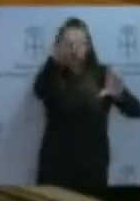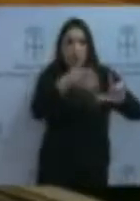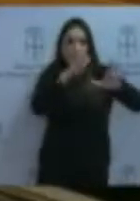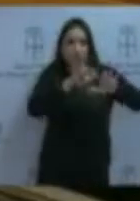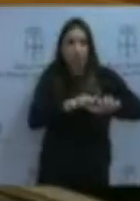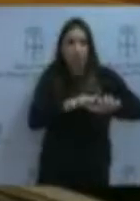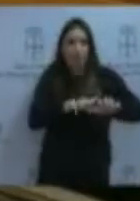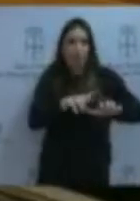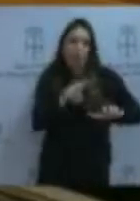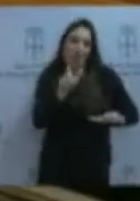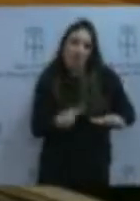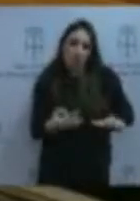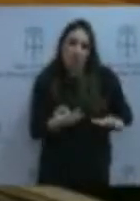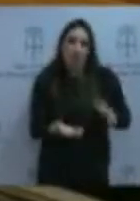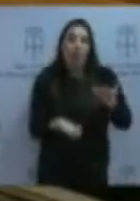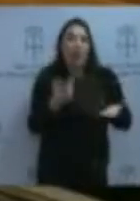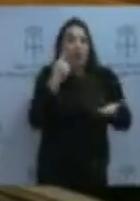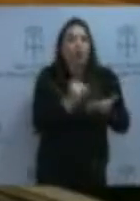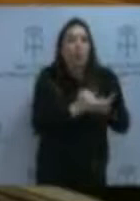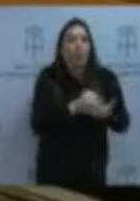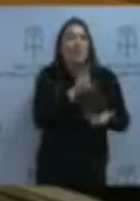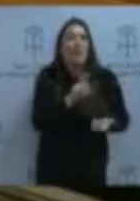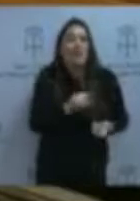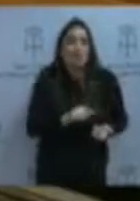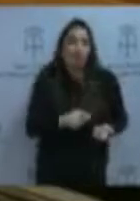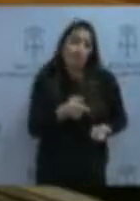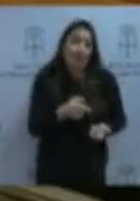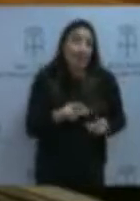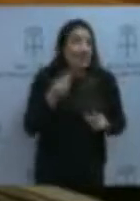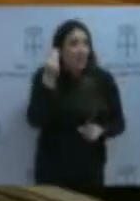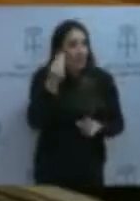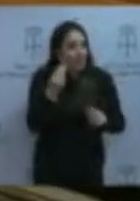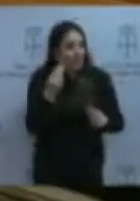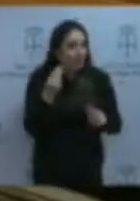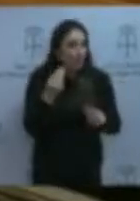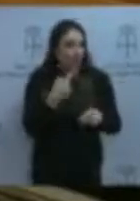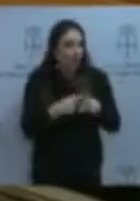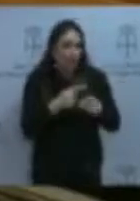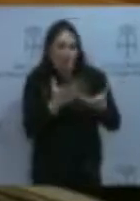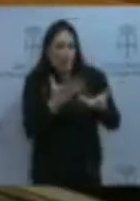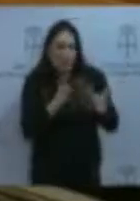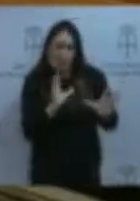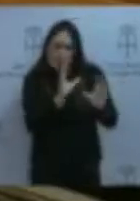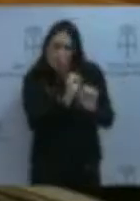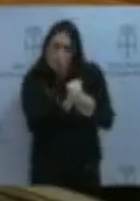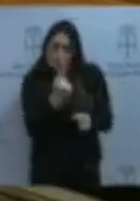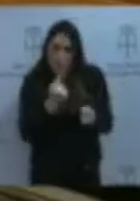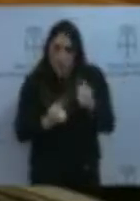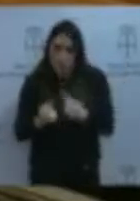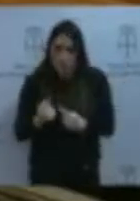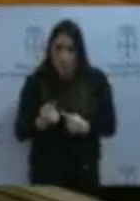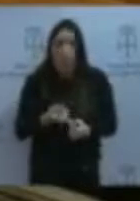¿no? Y, por lo tanto, creemos que hay todavía cuestiones que despejar. Non val con